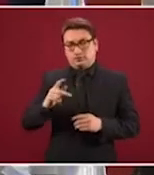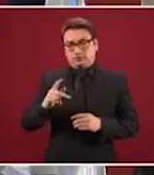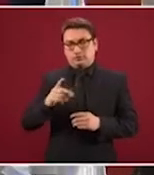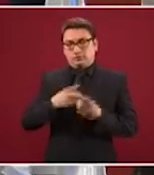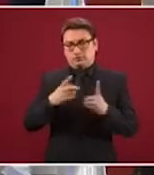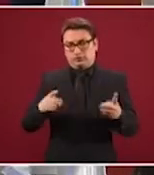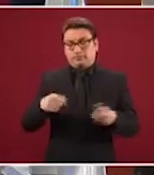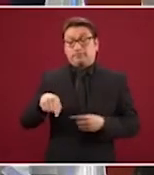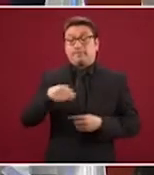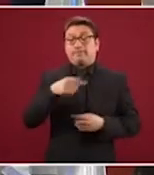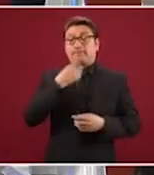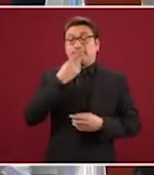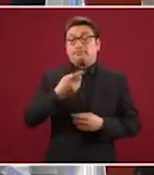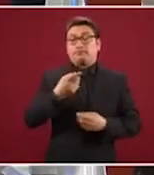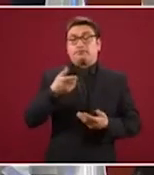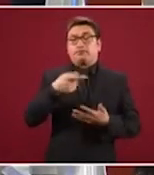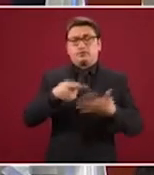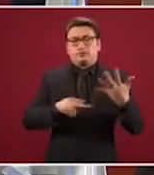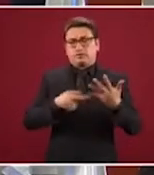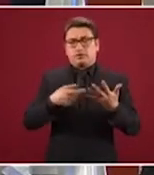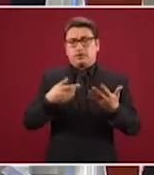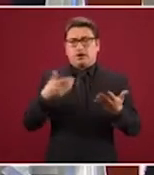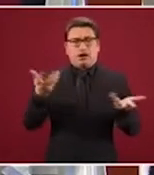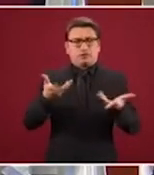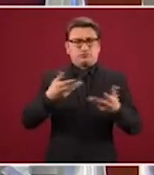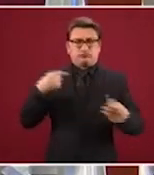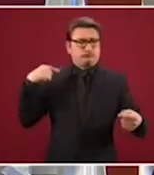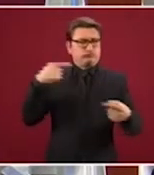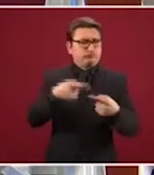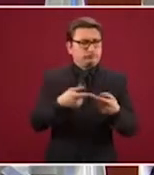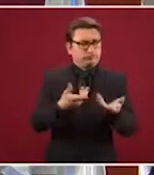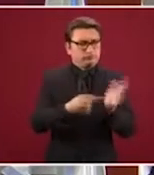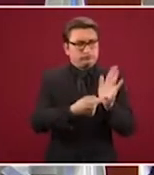¿Cuáles son los resultados a esta fecha?